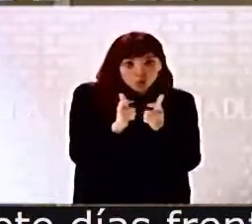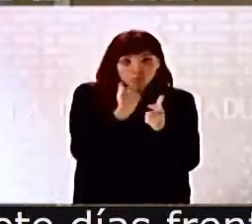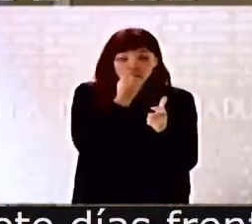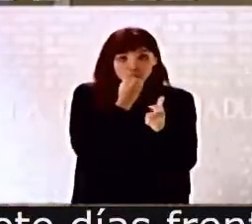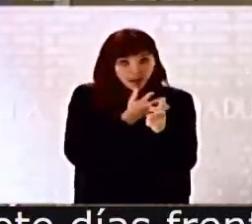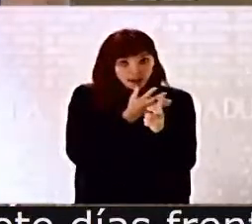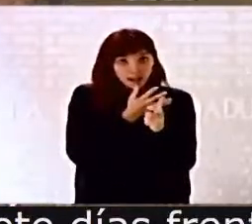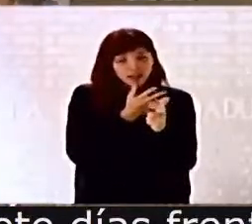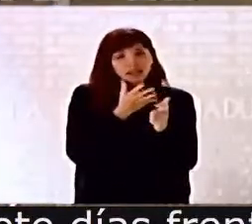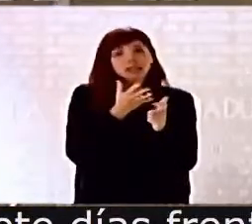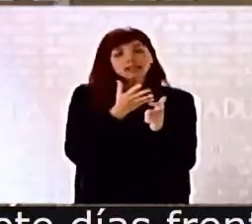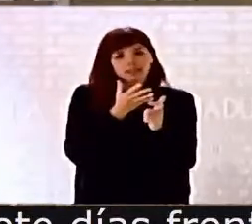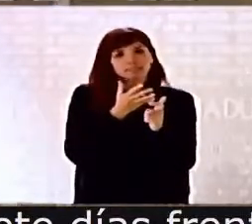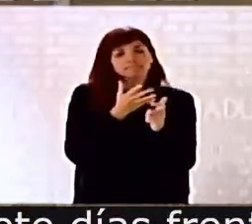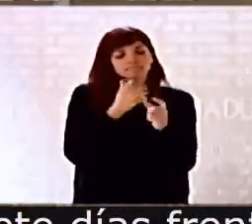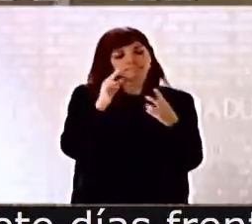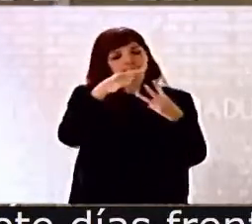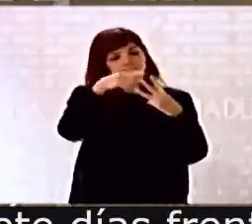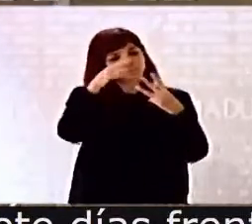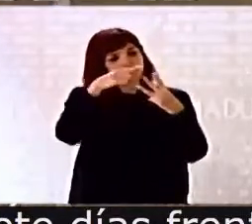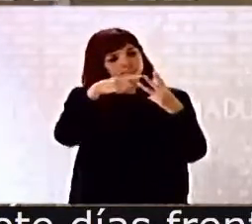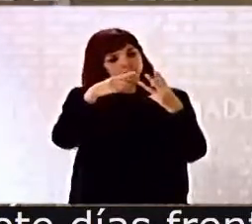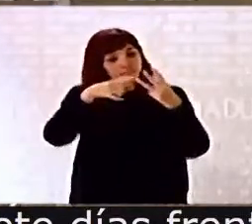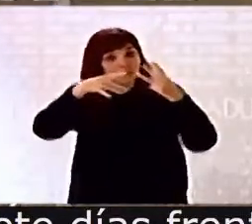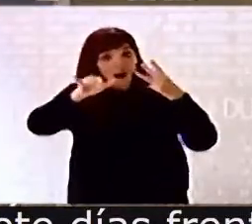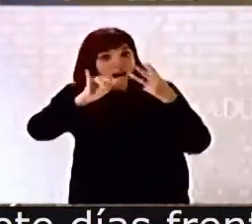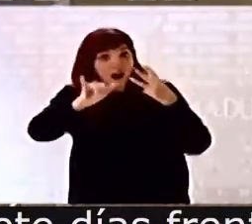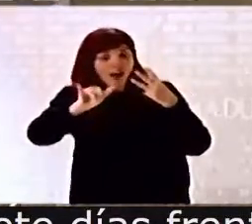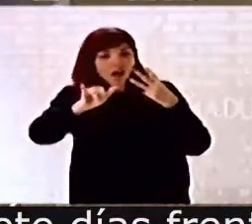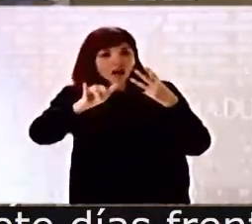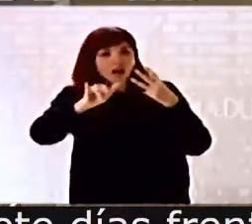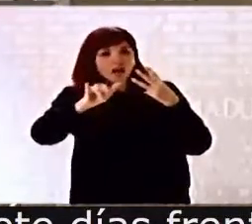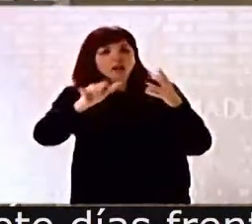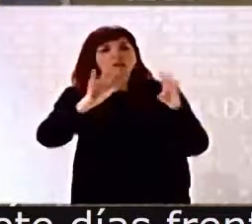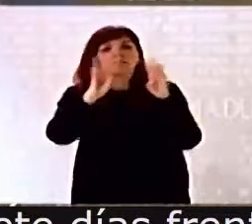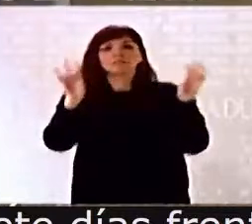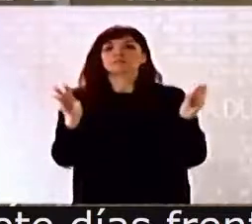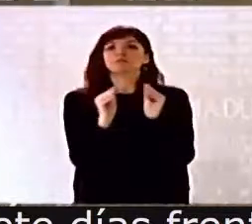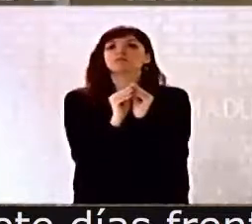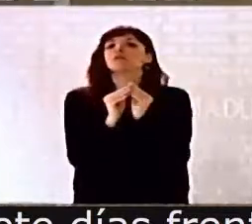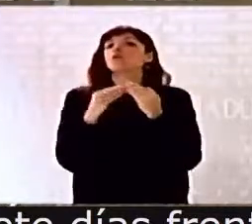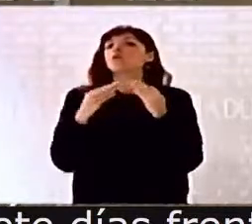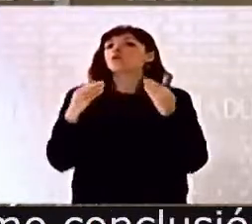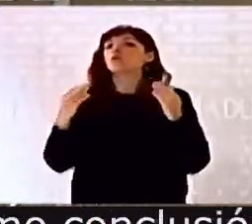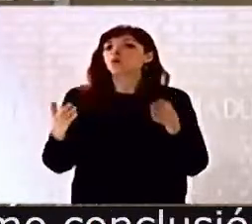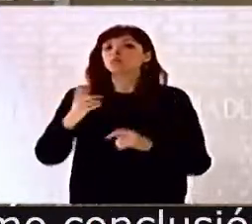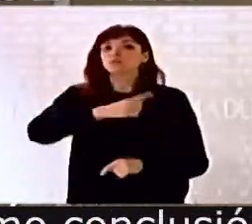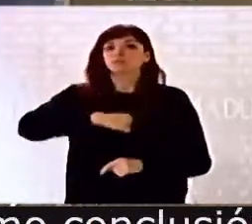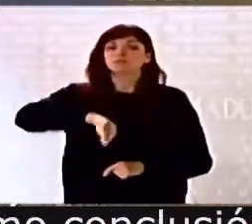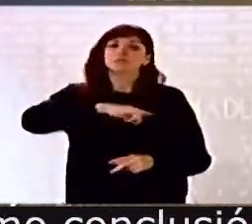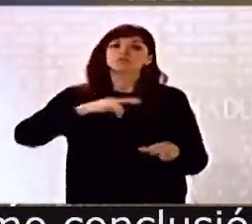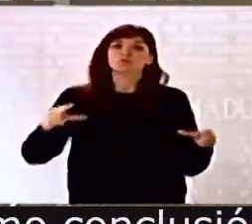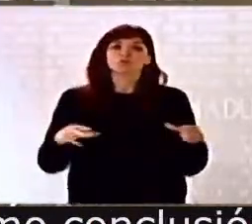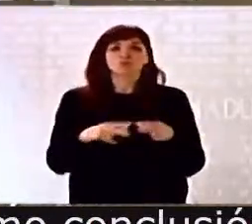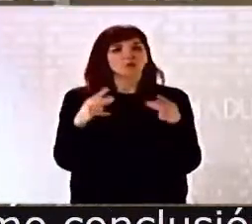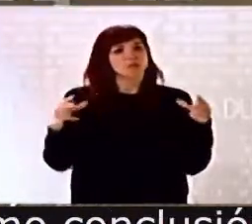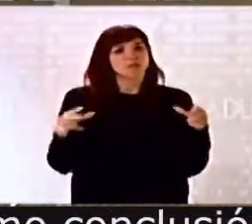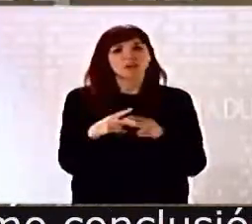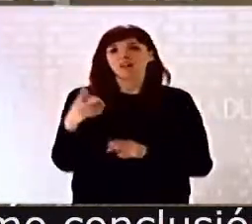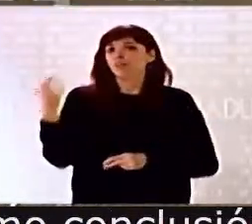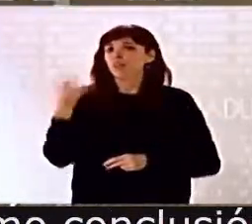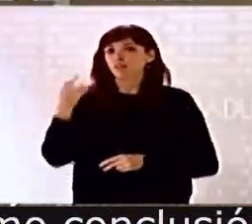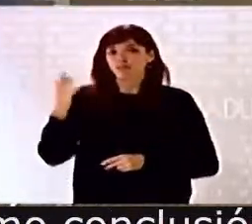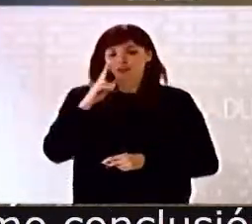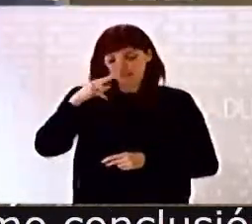lo que tenemos que extraer como conclusión es que nos tenemos que emplear como sociedad en